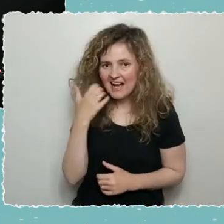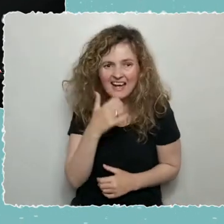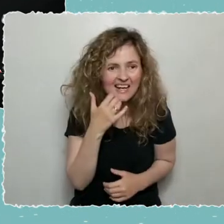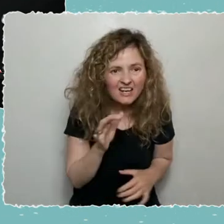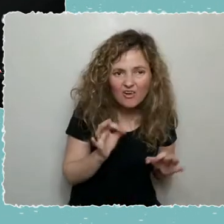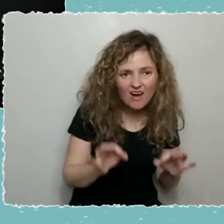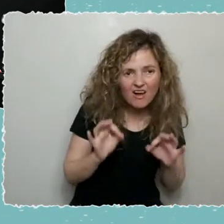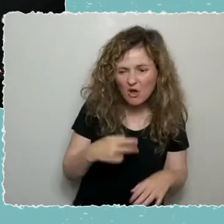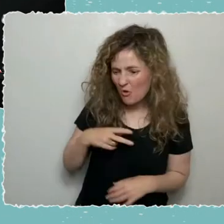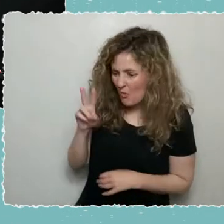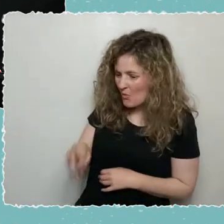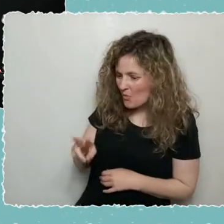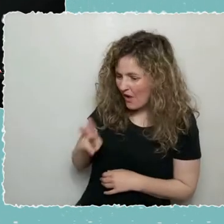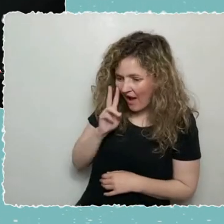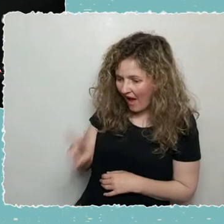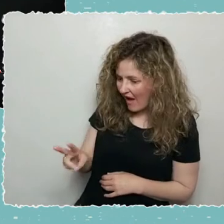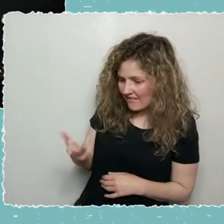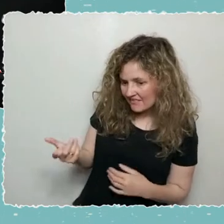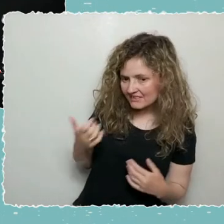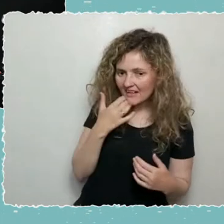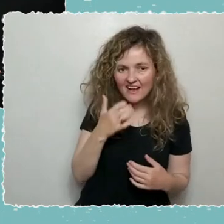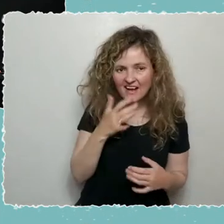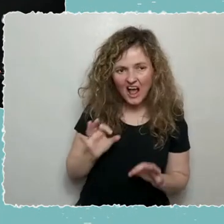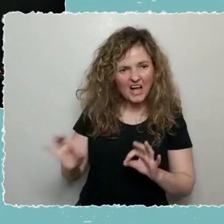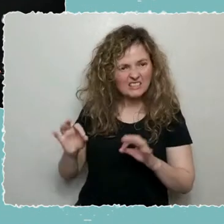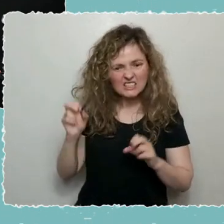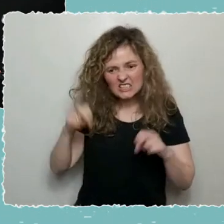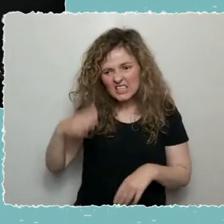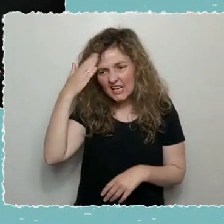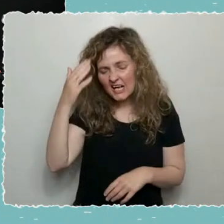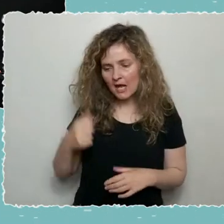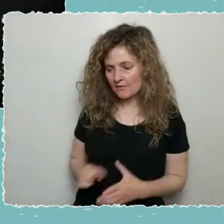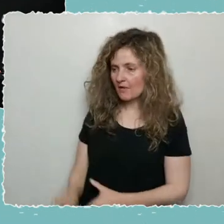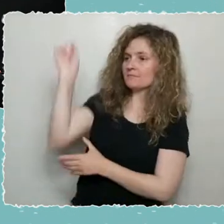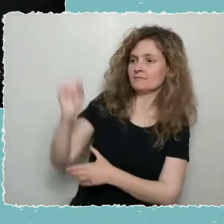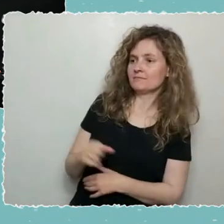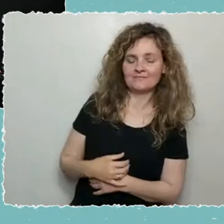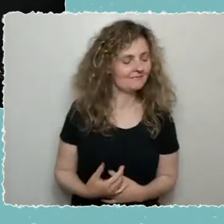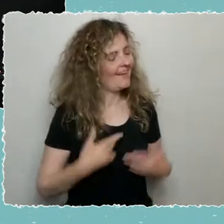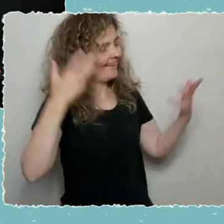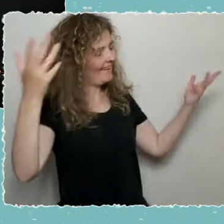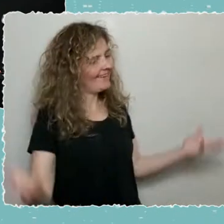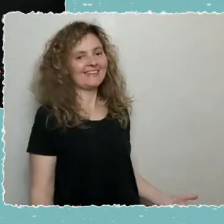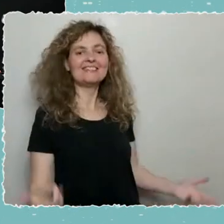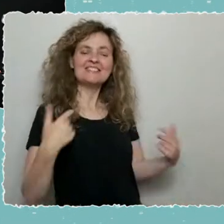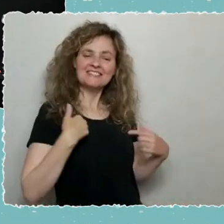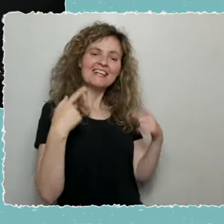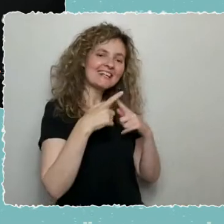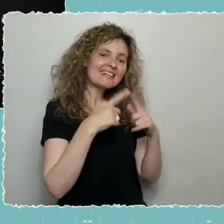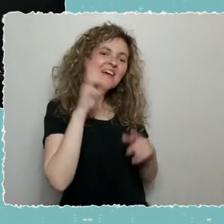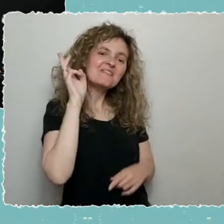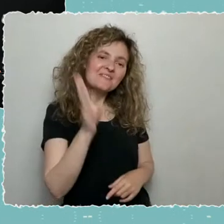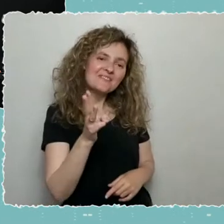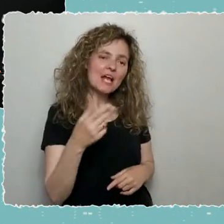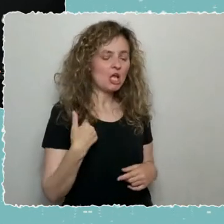Que cousa máis rara, eh? Eu nunca vira cousa igual. Que raro unha man así, no? Sen cabeza, nin nada, nin... ¡Ja! ¡Ja,